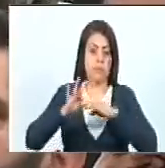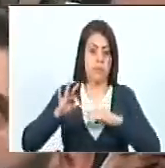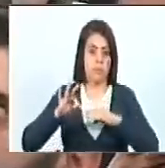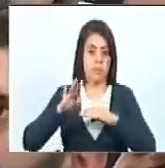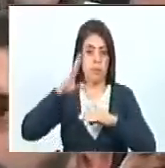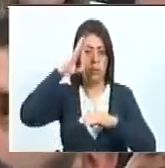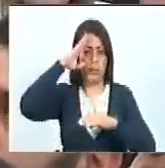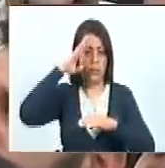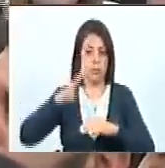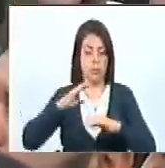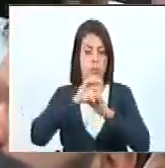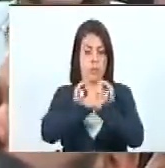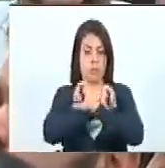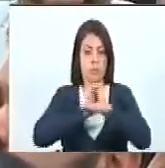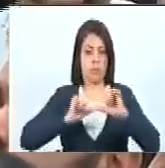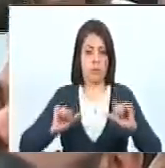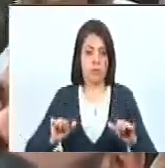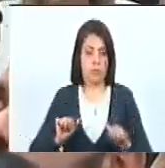Esmeralda,